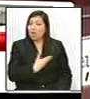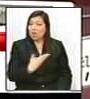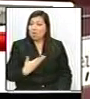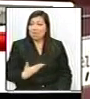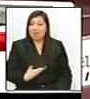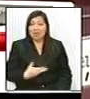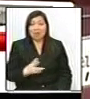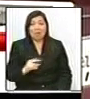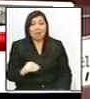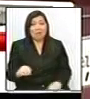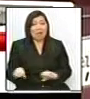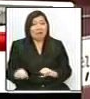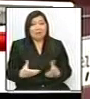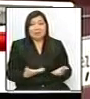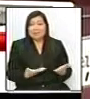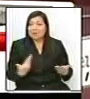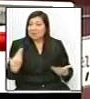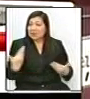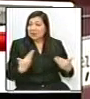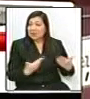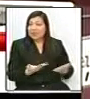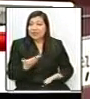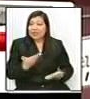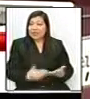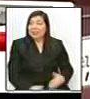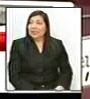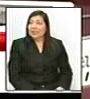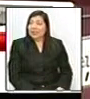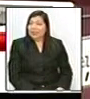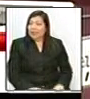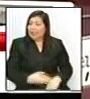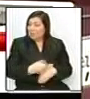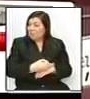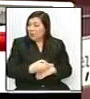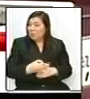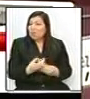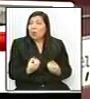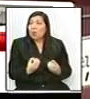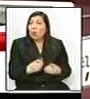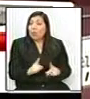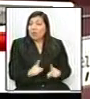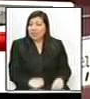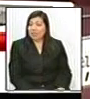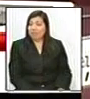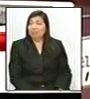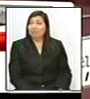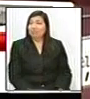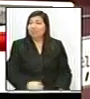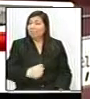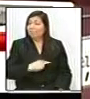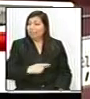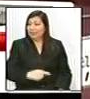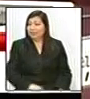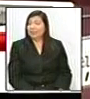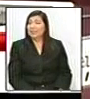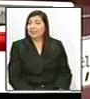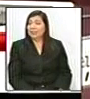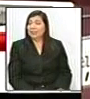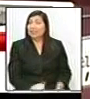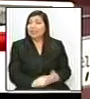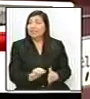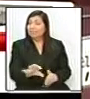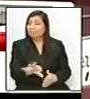no realiza las inversiones a veces en las demás regiones, por cuanto que a veces las autoridades que